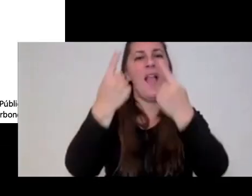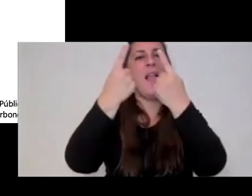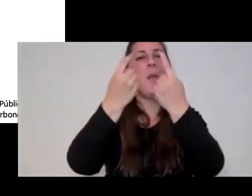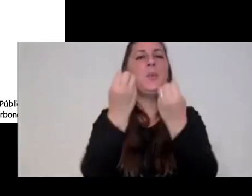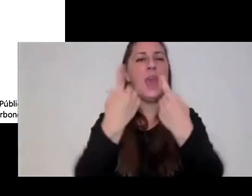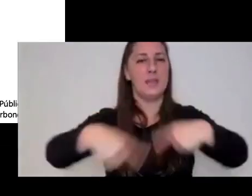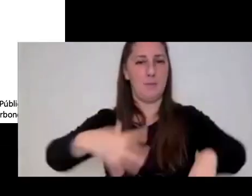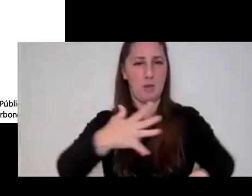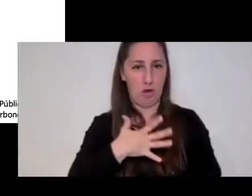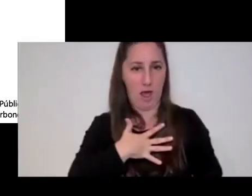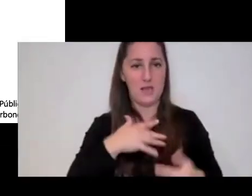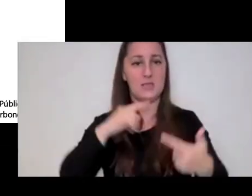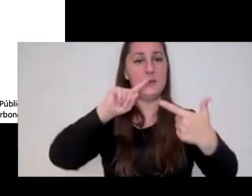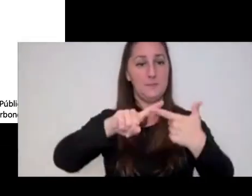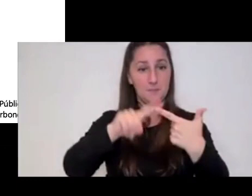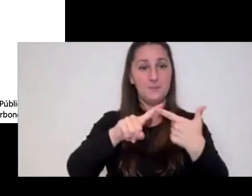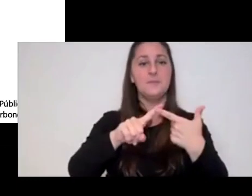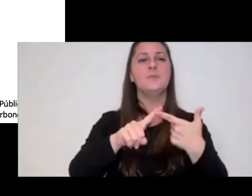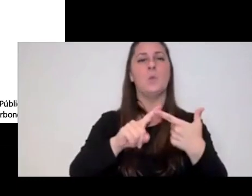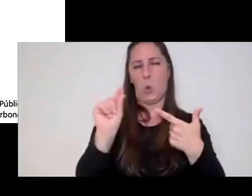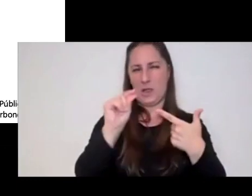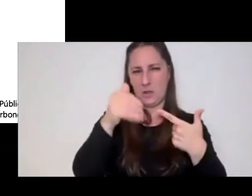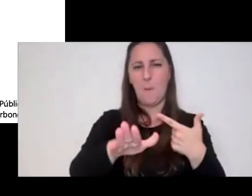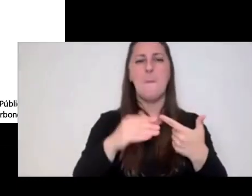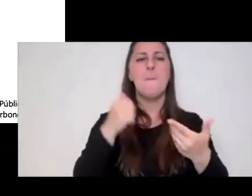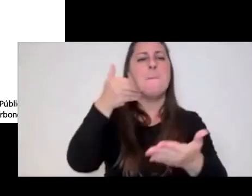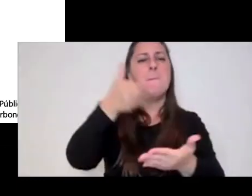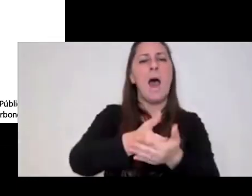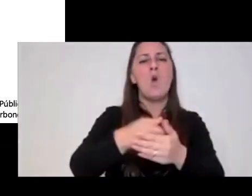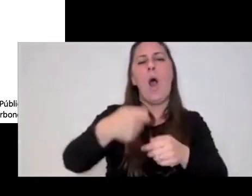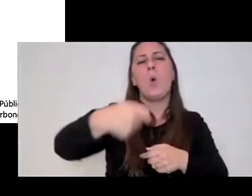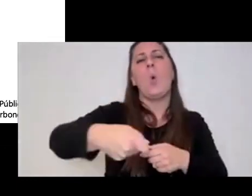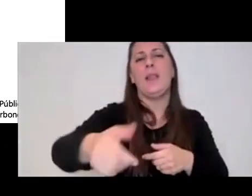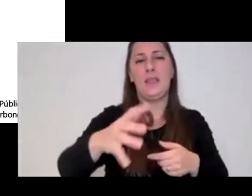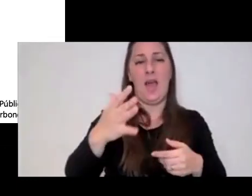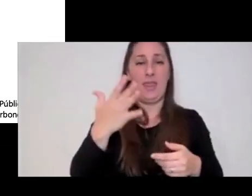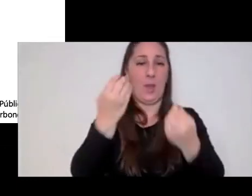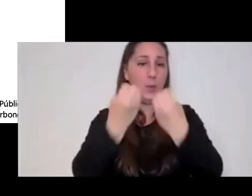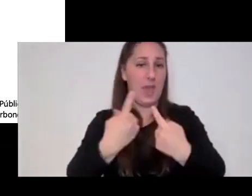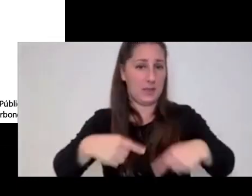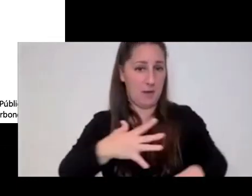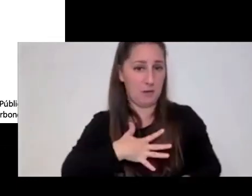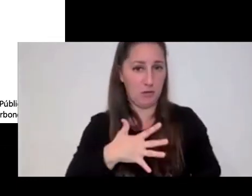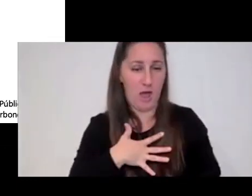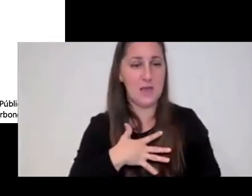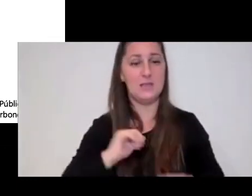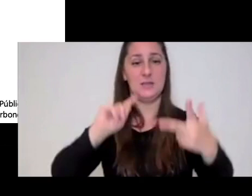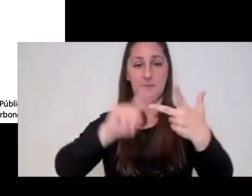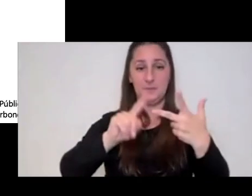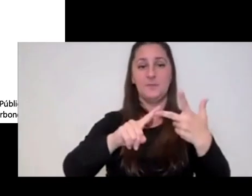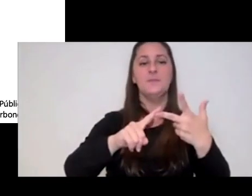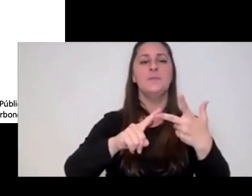segunda sección, la vamos a ver dentro de un ratito, un pago a cuenta de bienes personales. Y la tercera sección, lo vamos a ver posteriormente, un